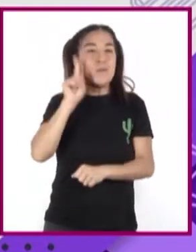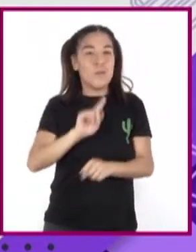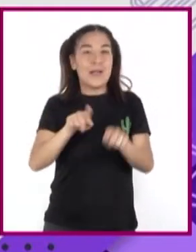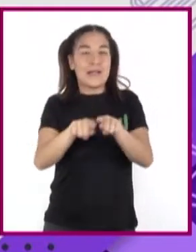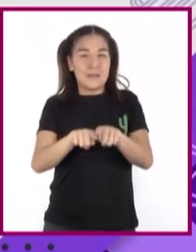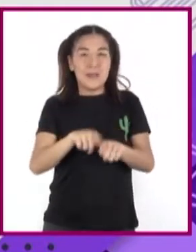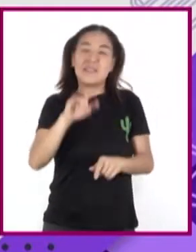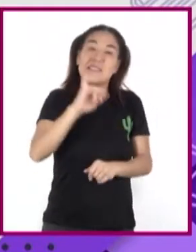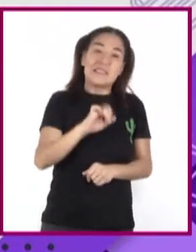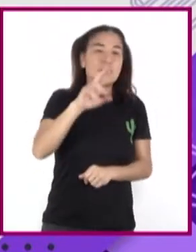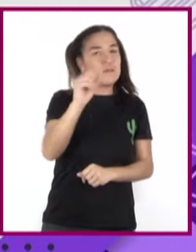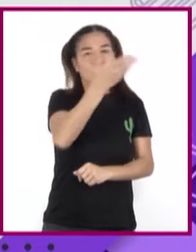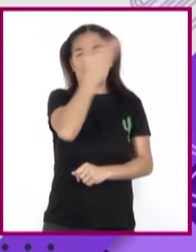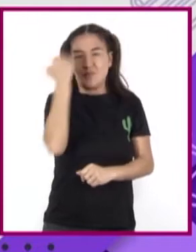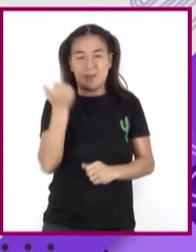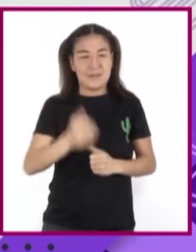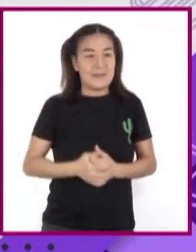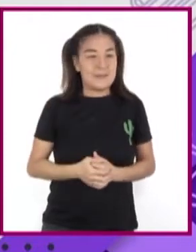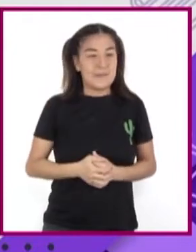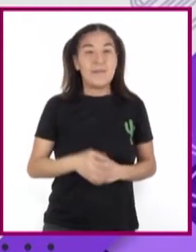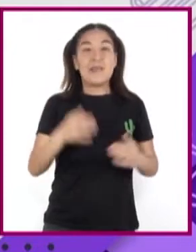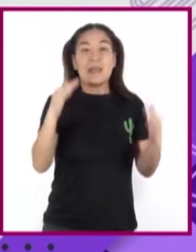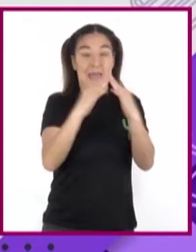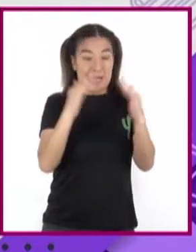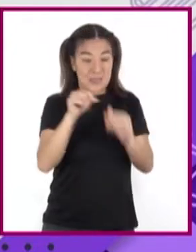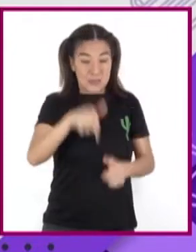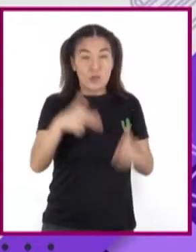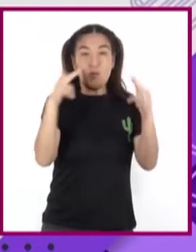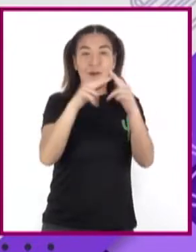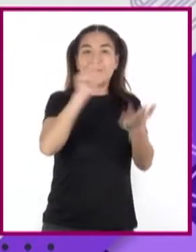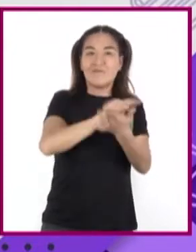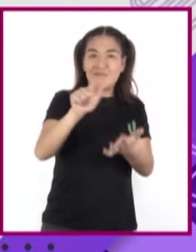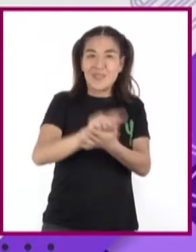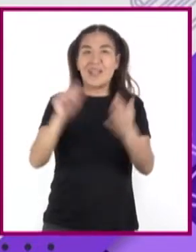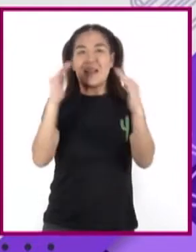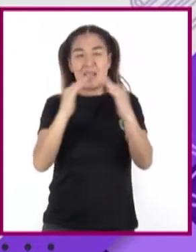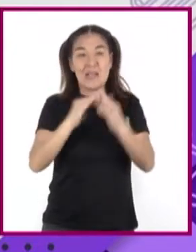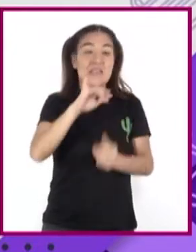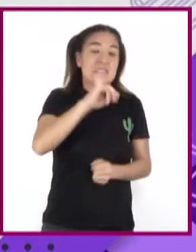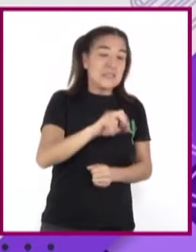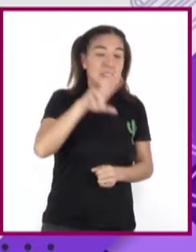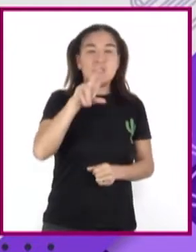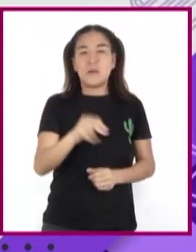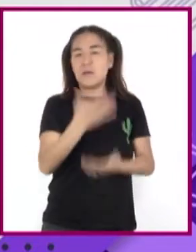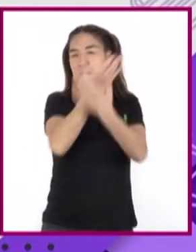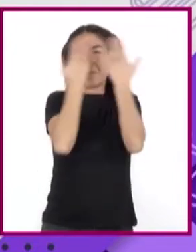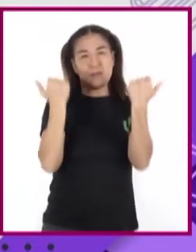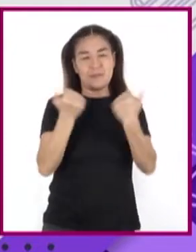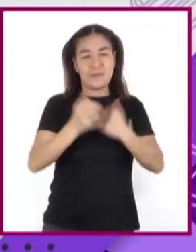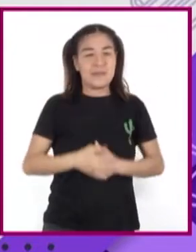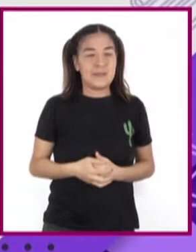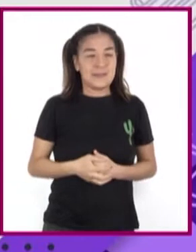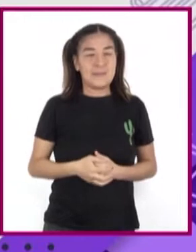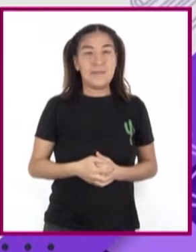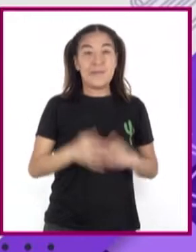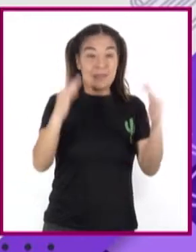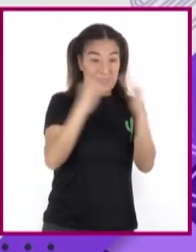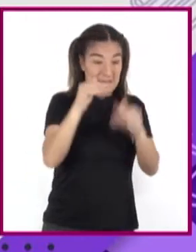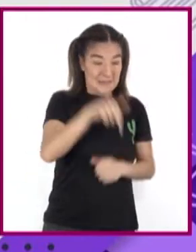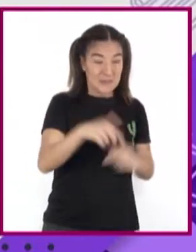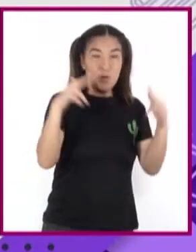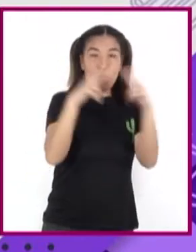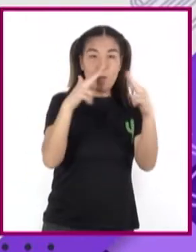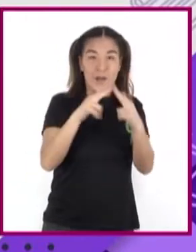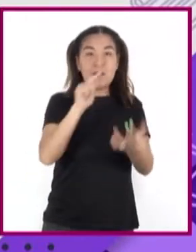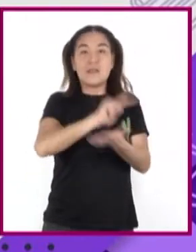tareas del hogar solo las realicen las mujeres? Sí, no, no sabe. ¿Que las tareas del hogar